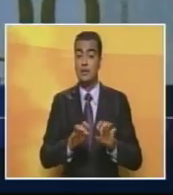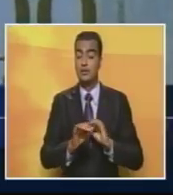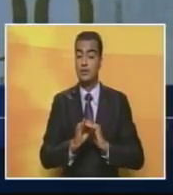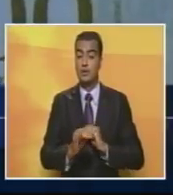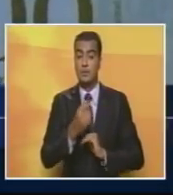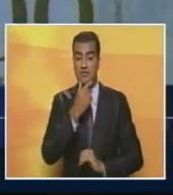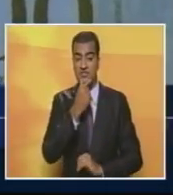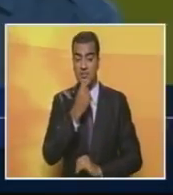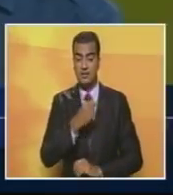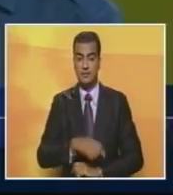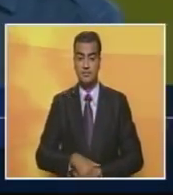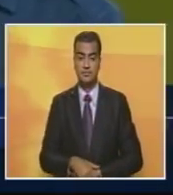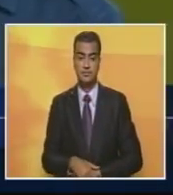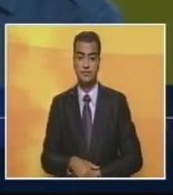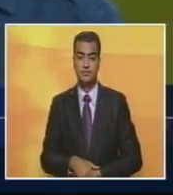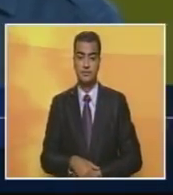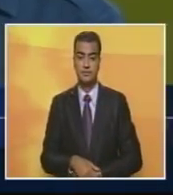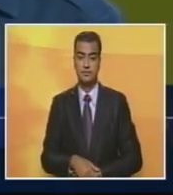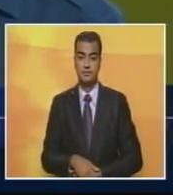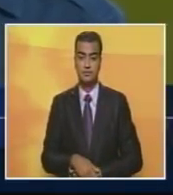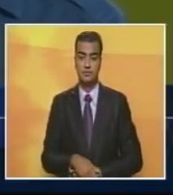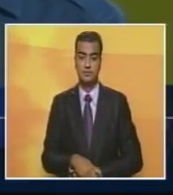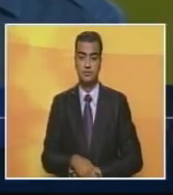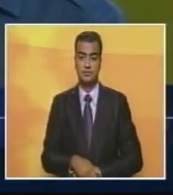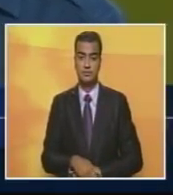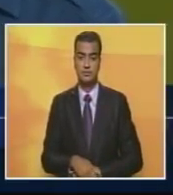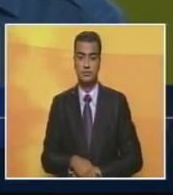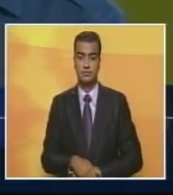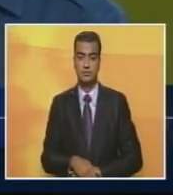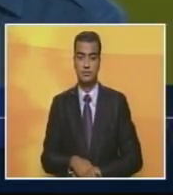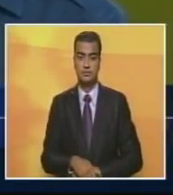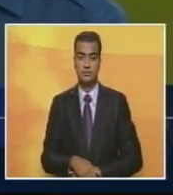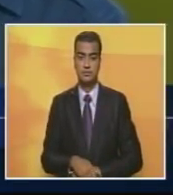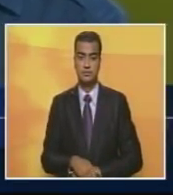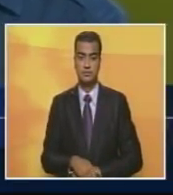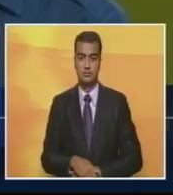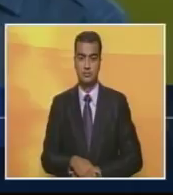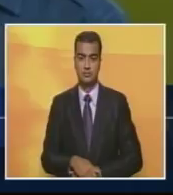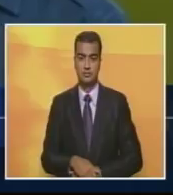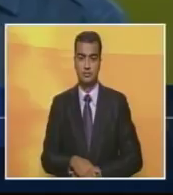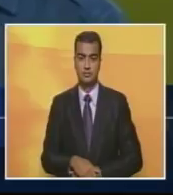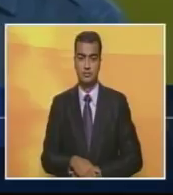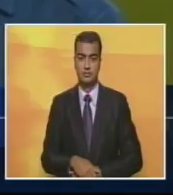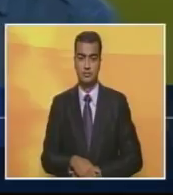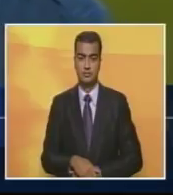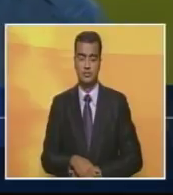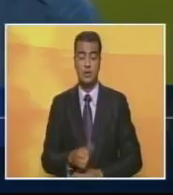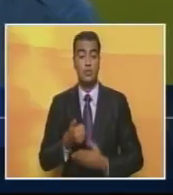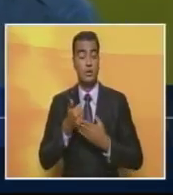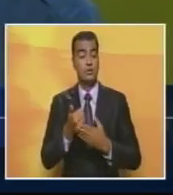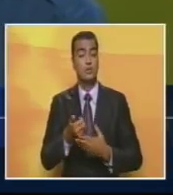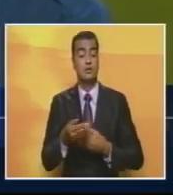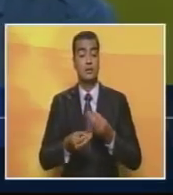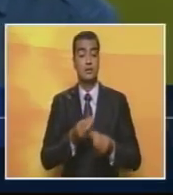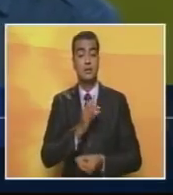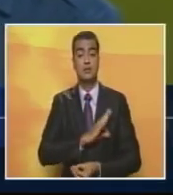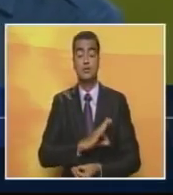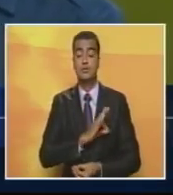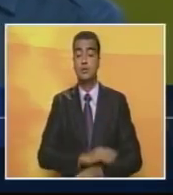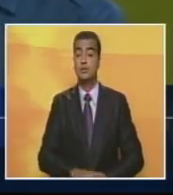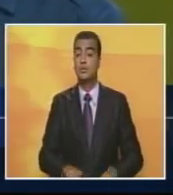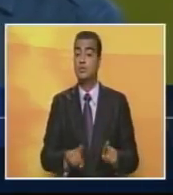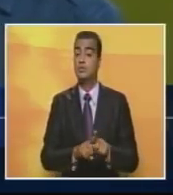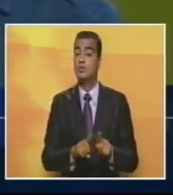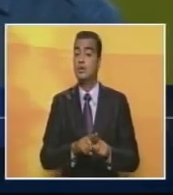mayor facilidad. Es una herramienta que utilizan, digamos, las sociedades en